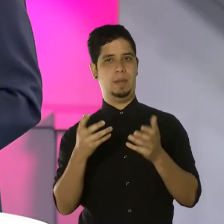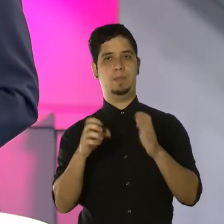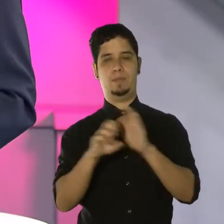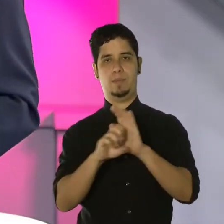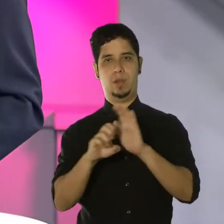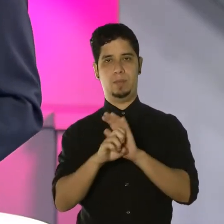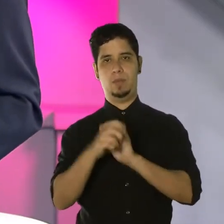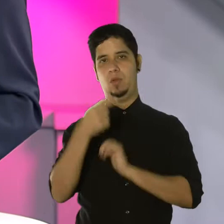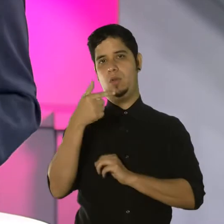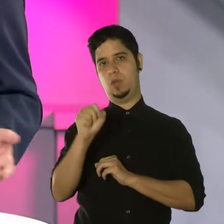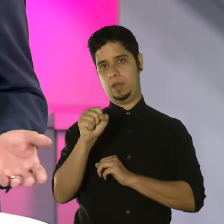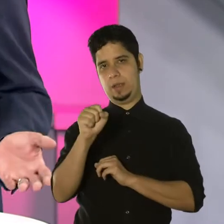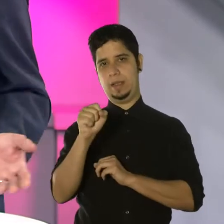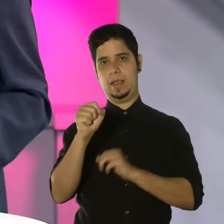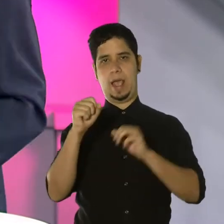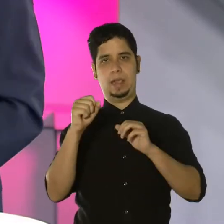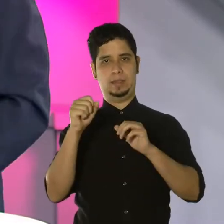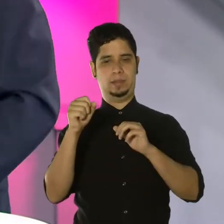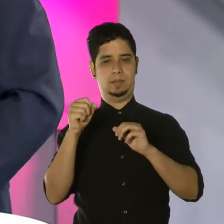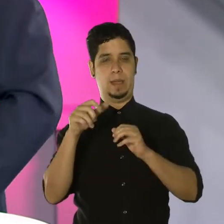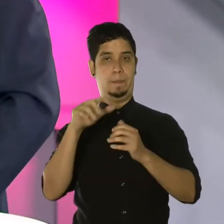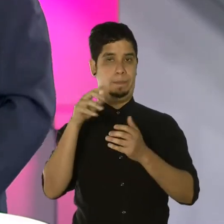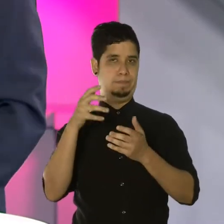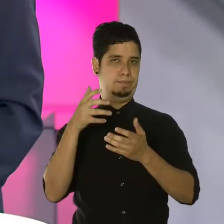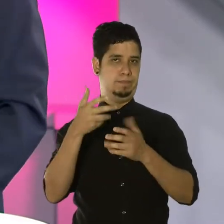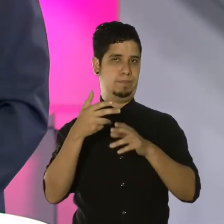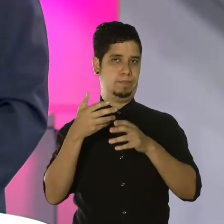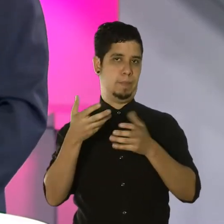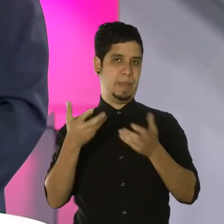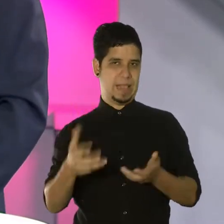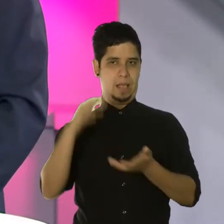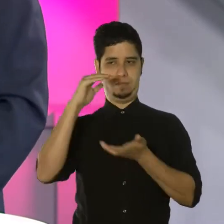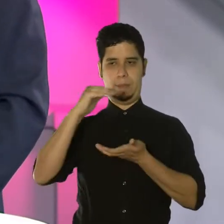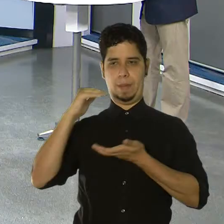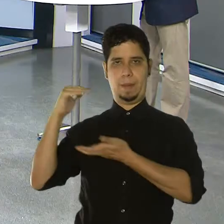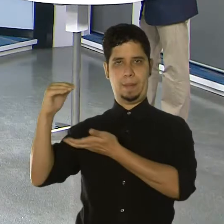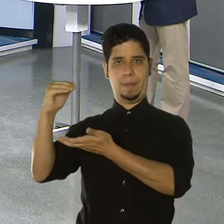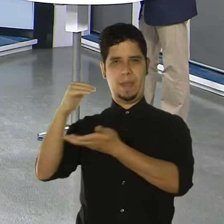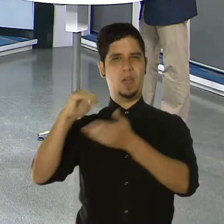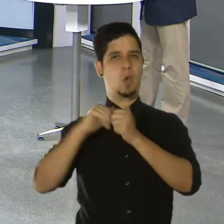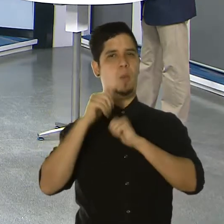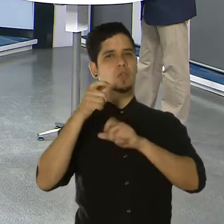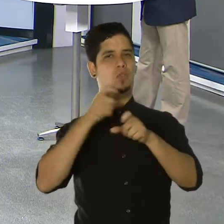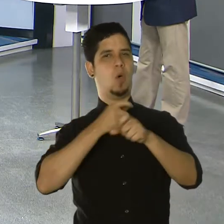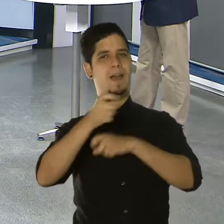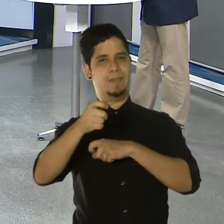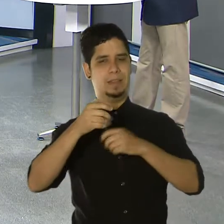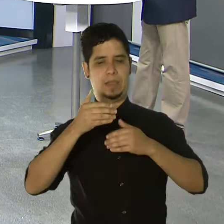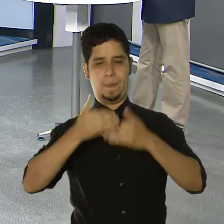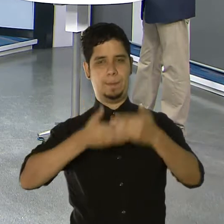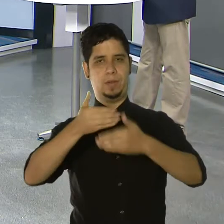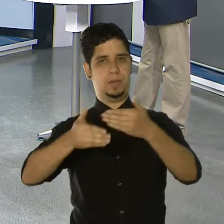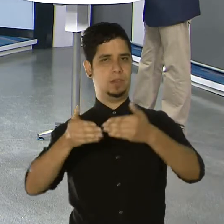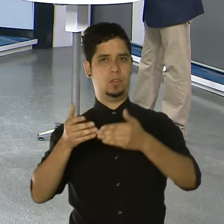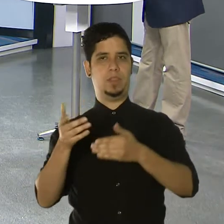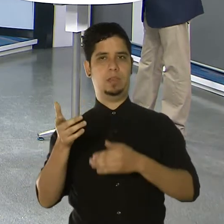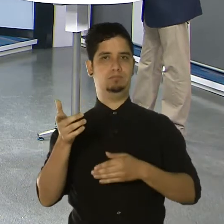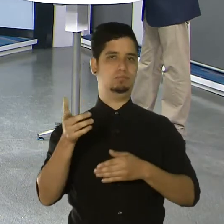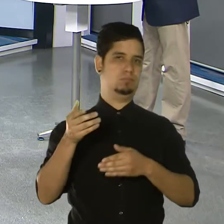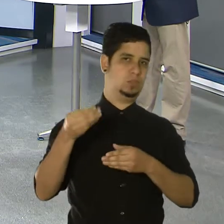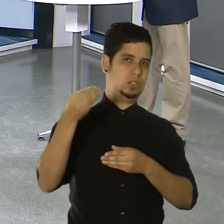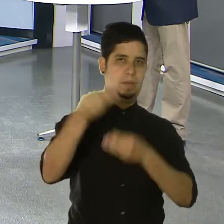en el gasto de la gasolina. ¿Cómo esto repercute directamente en la industria de la distribución de gas? Pregunta